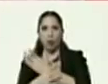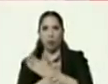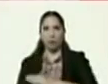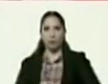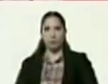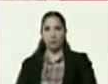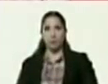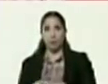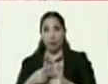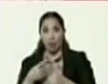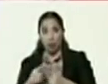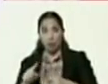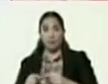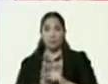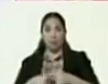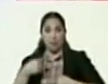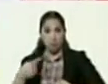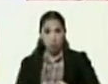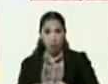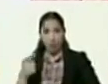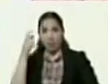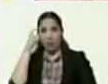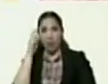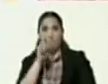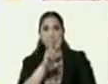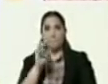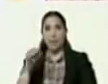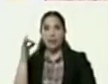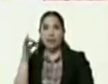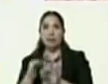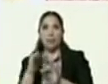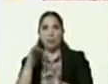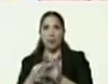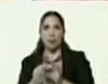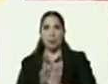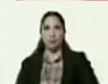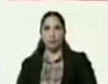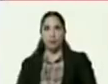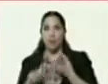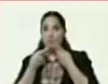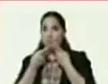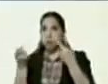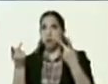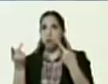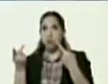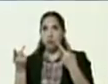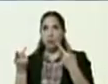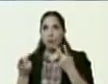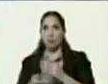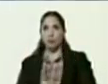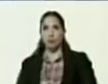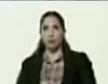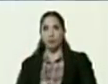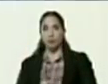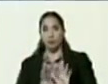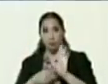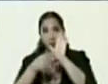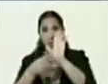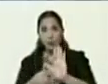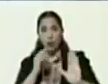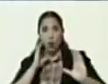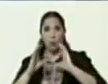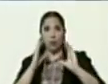Luego, el día 20 de septiembre, presentamos ante los medios de